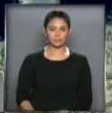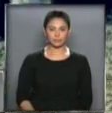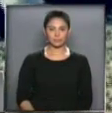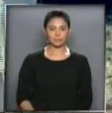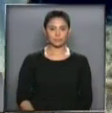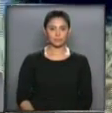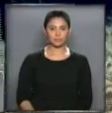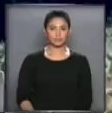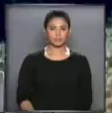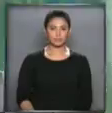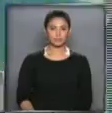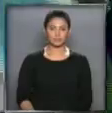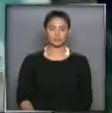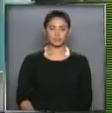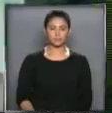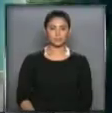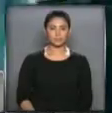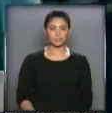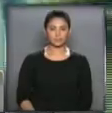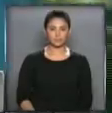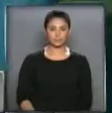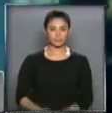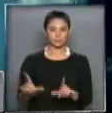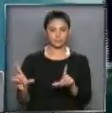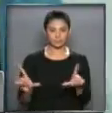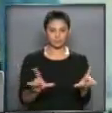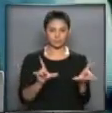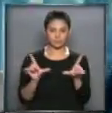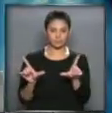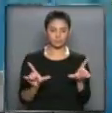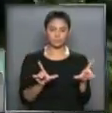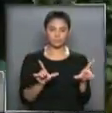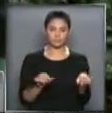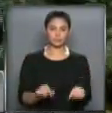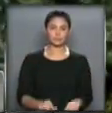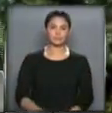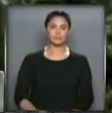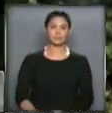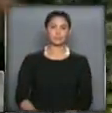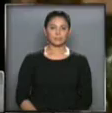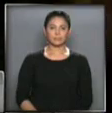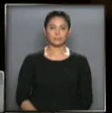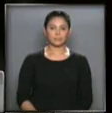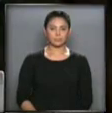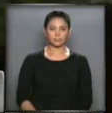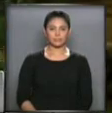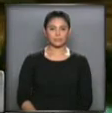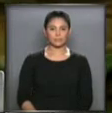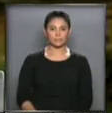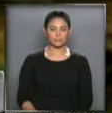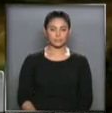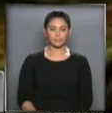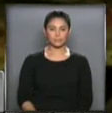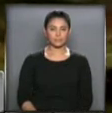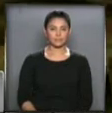percibido. No importa si estuviste mucho tiempo a ciegas, lo que importa es que por fin